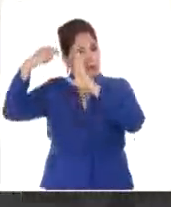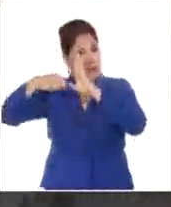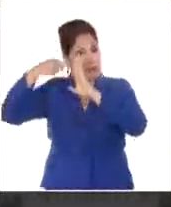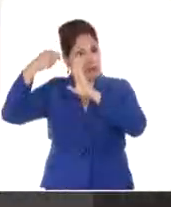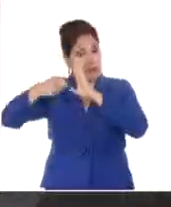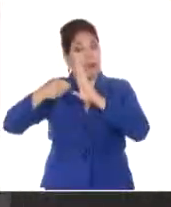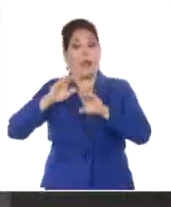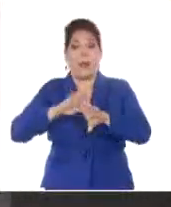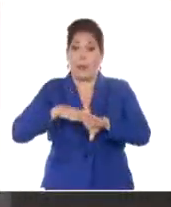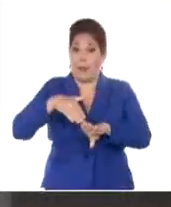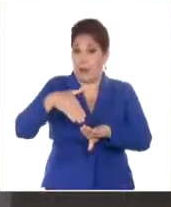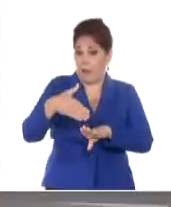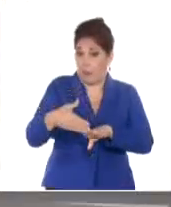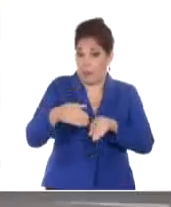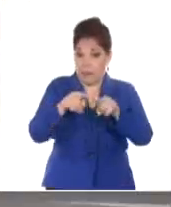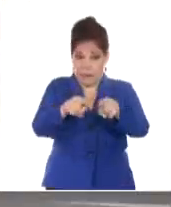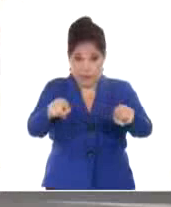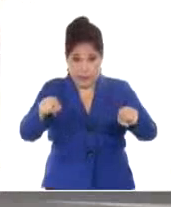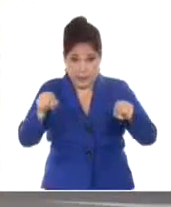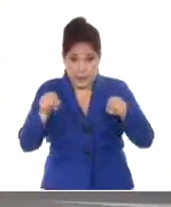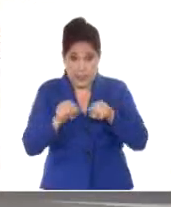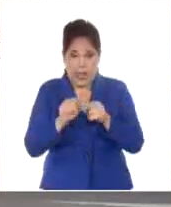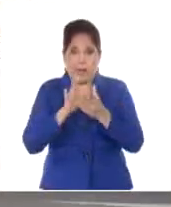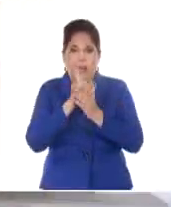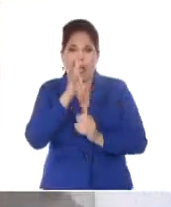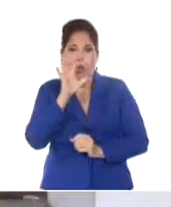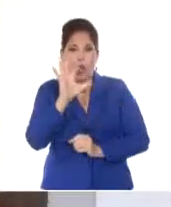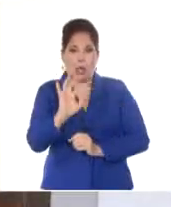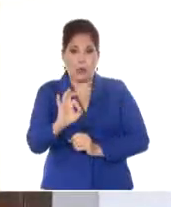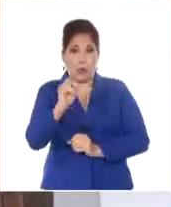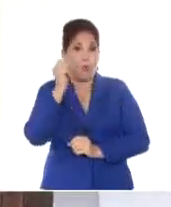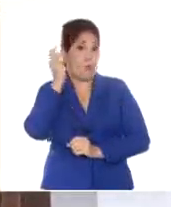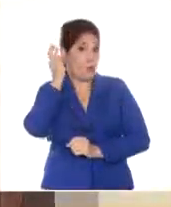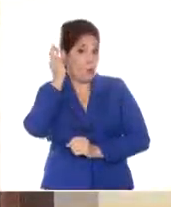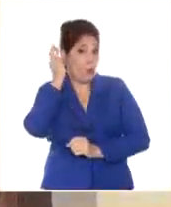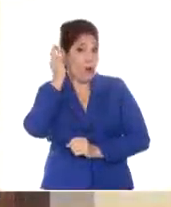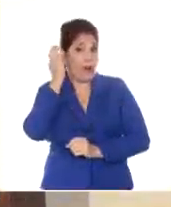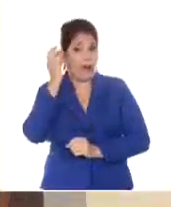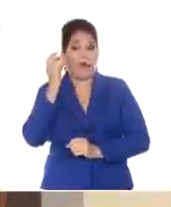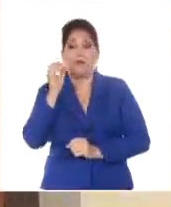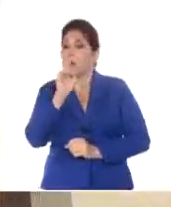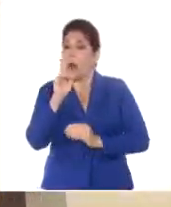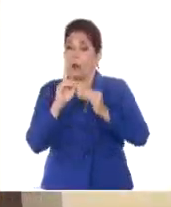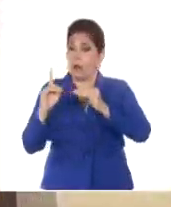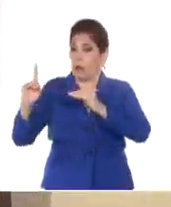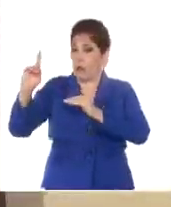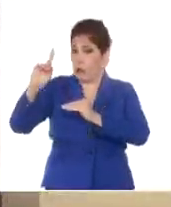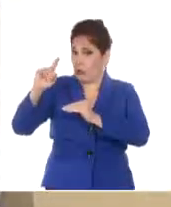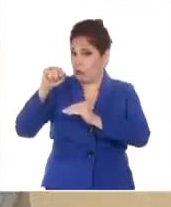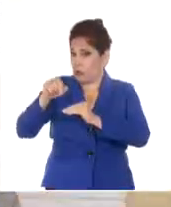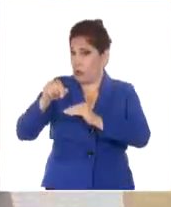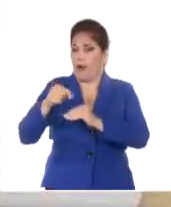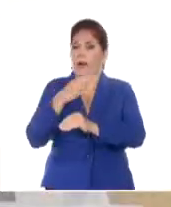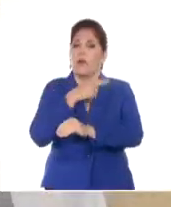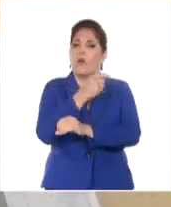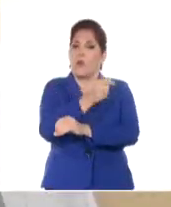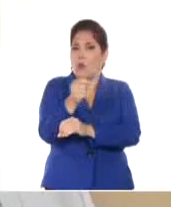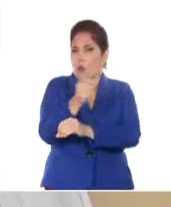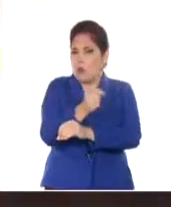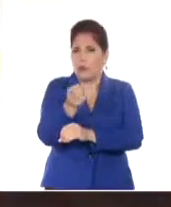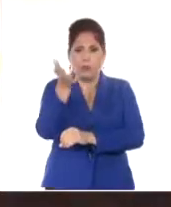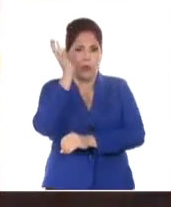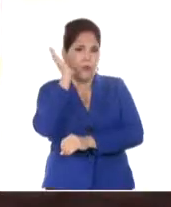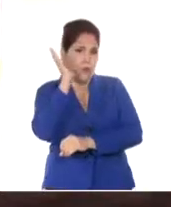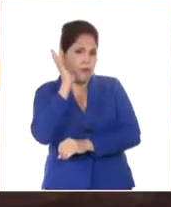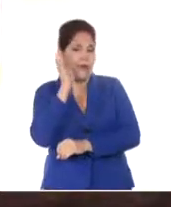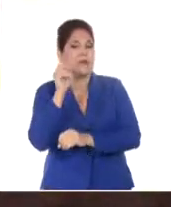a seguidas, en la sala Medardo Vitier, la doctora Alicia García Santana impartirá una